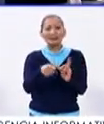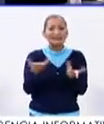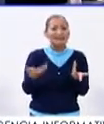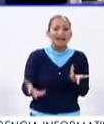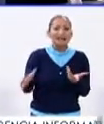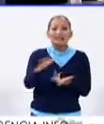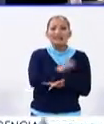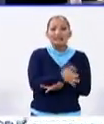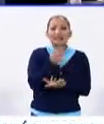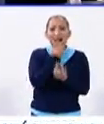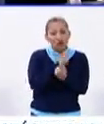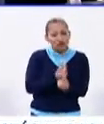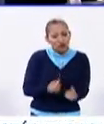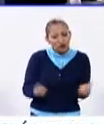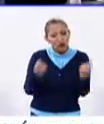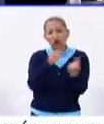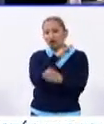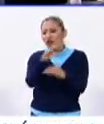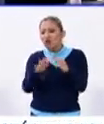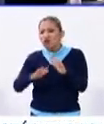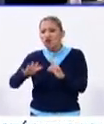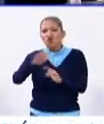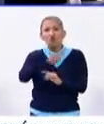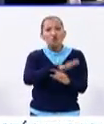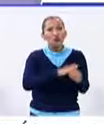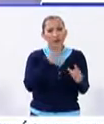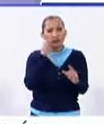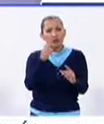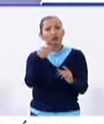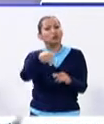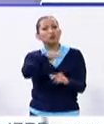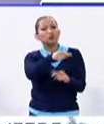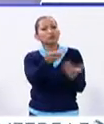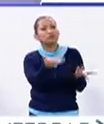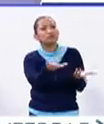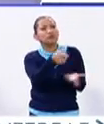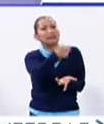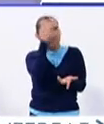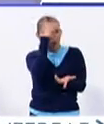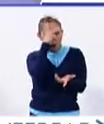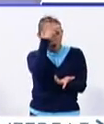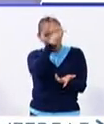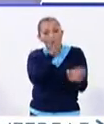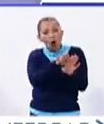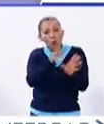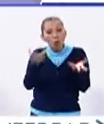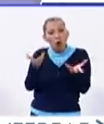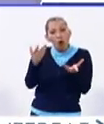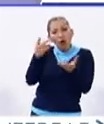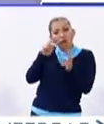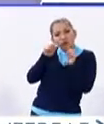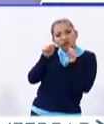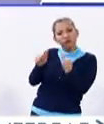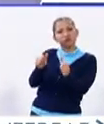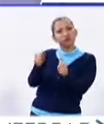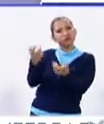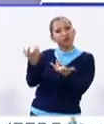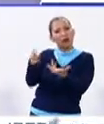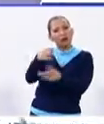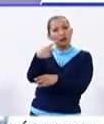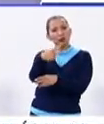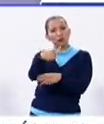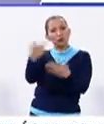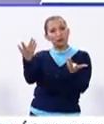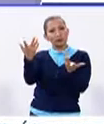papel de la infancia en todo este contexto que vivimos. Ustedes como psicólogos, ¿cómo lo abarcan desde